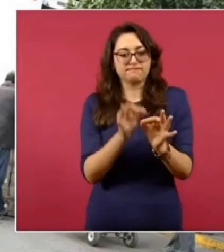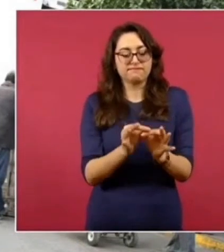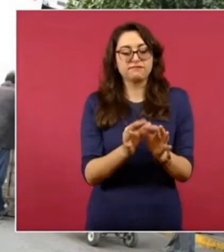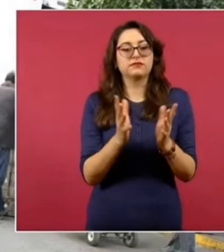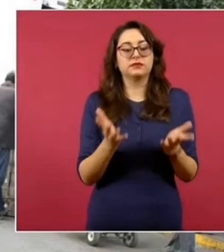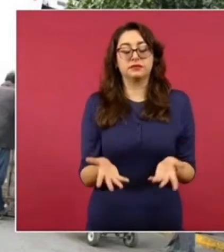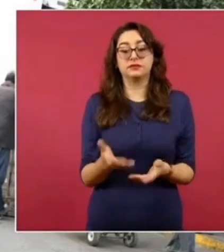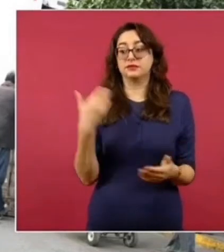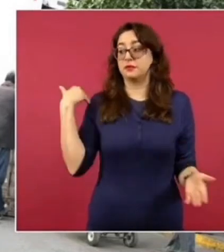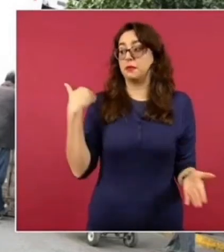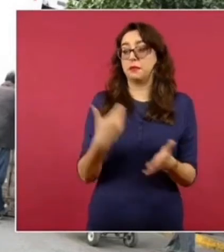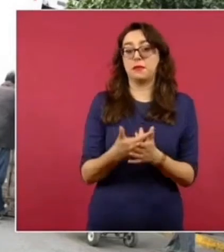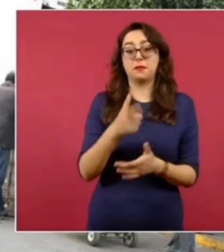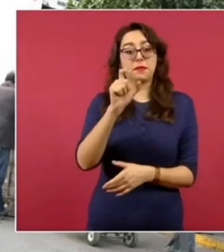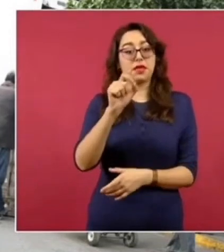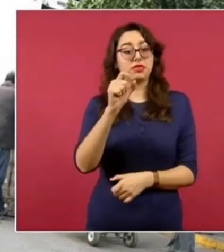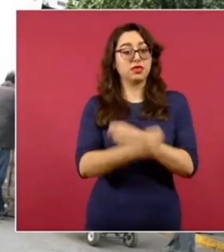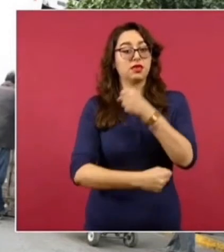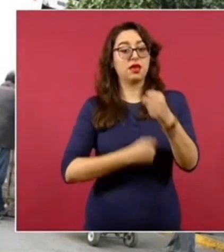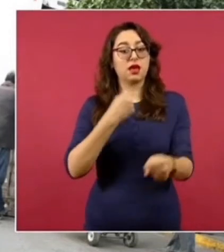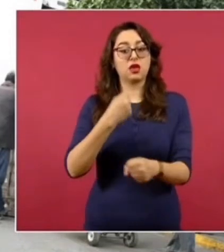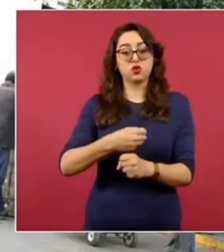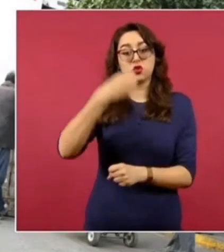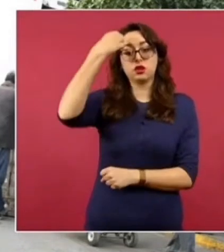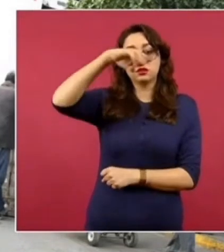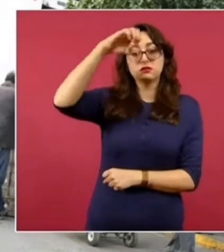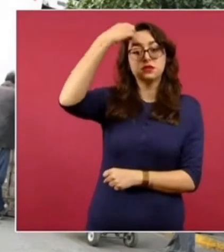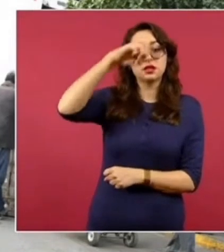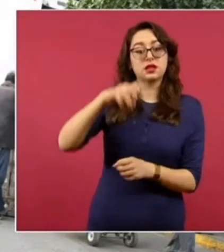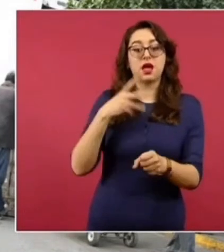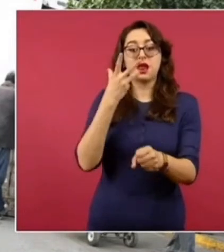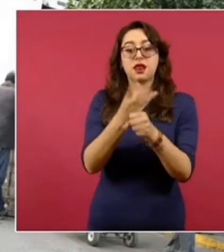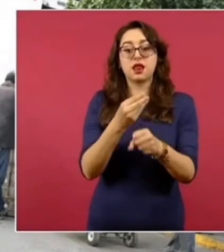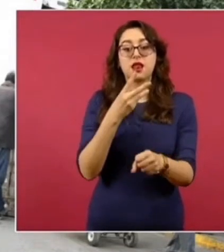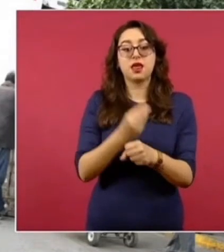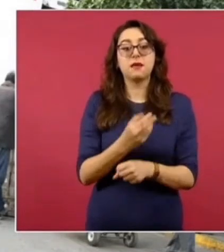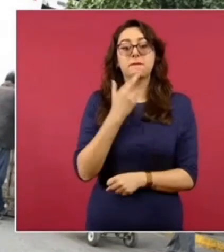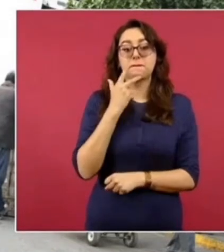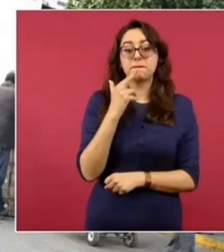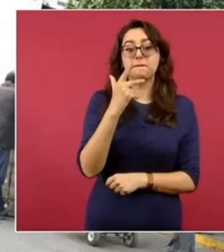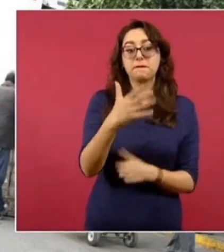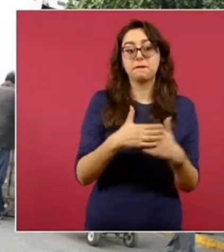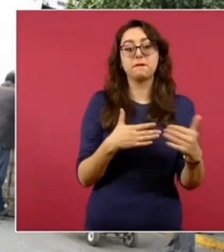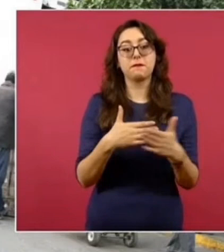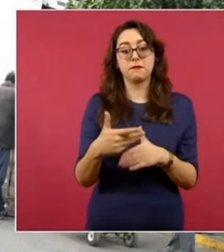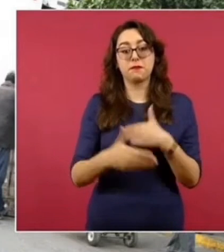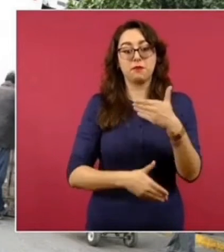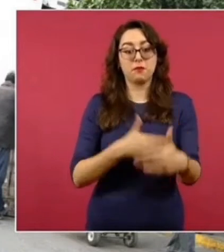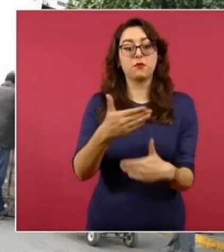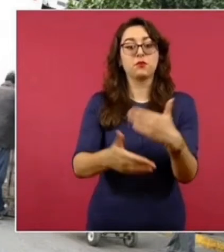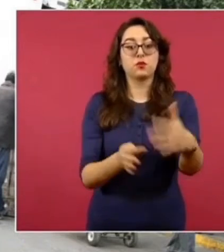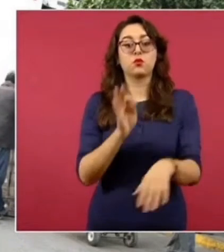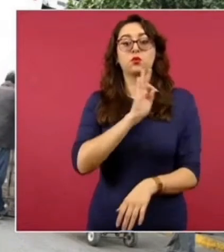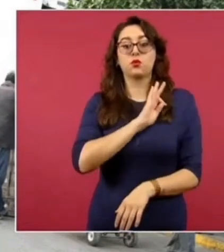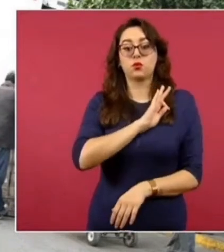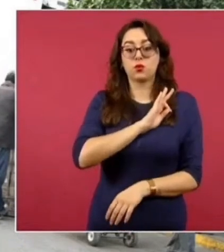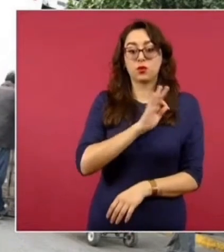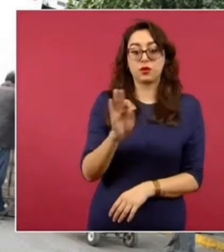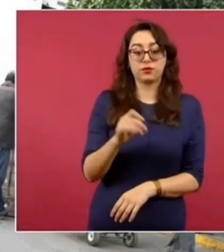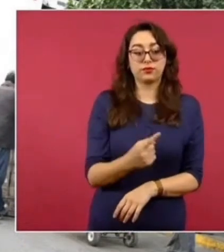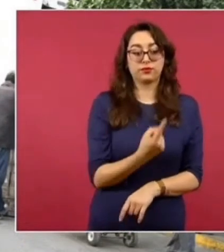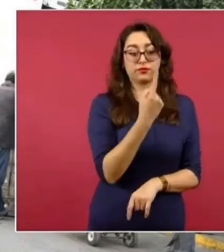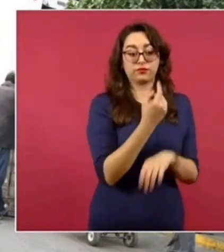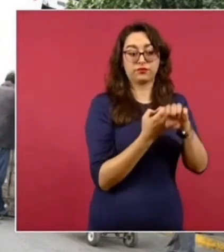20 años y que además está con posibilidades de mejora continua y que cada cosa que se hace en un estado ocurre en